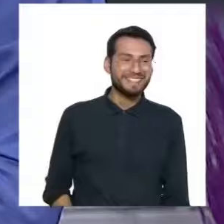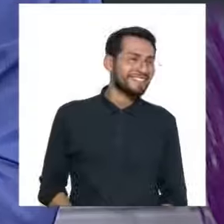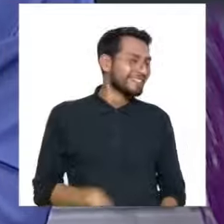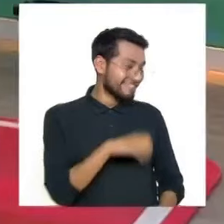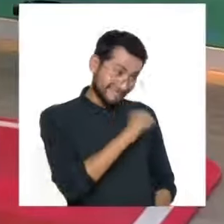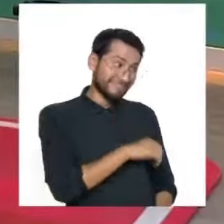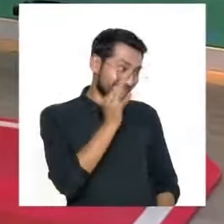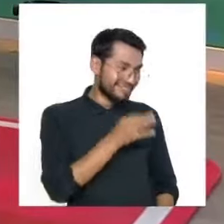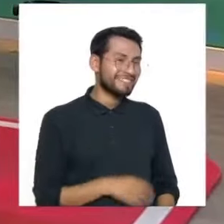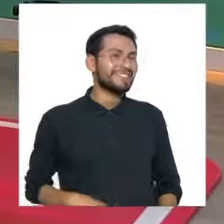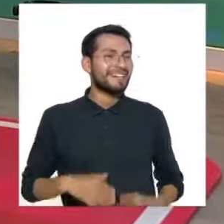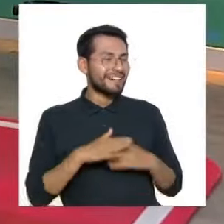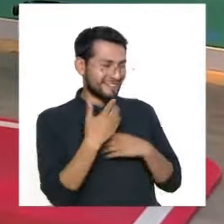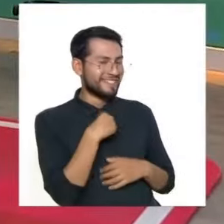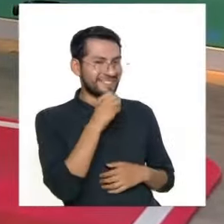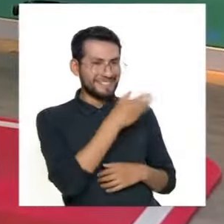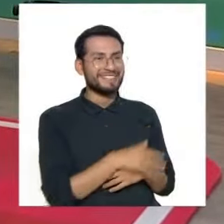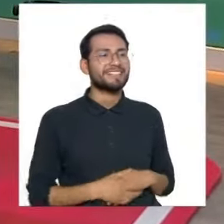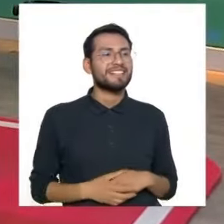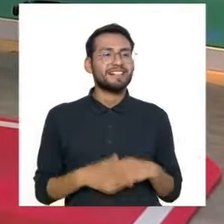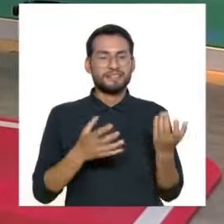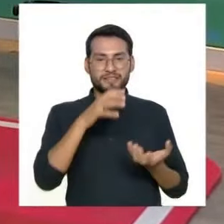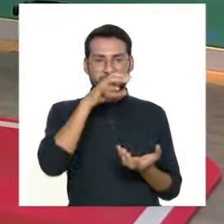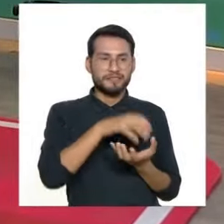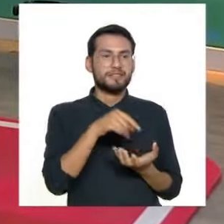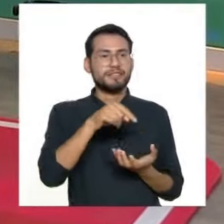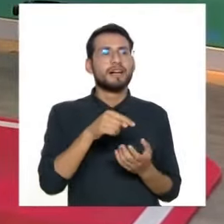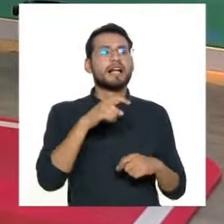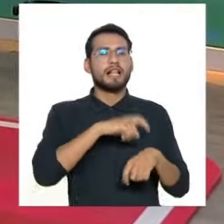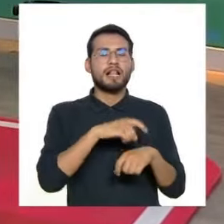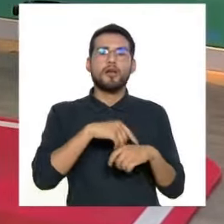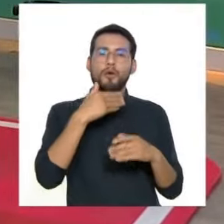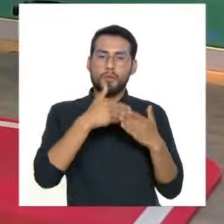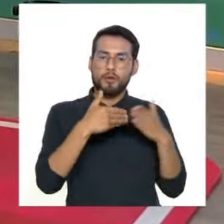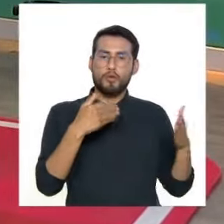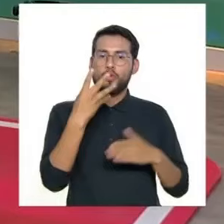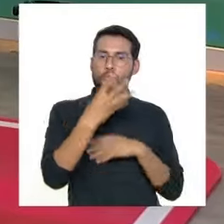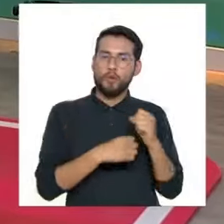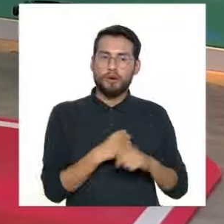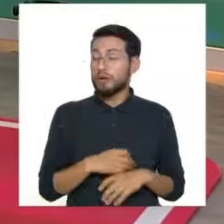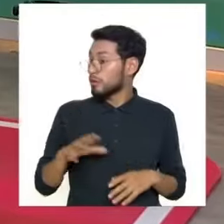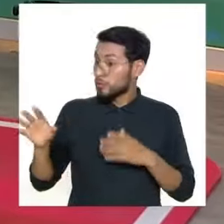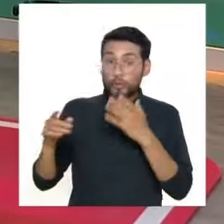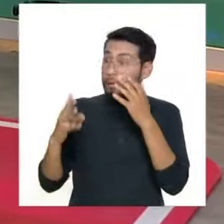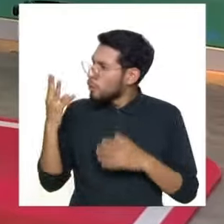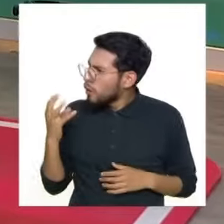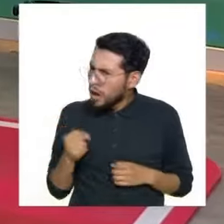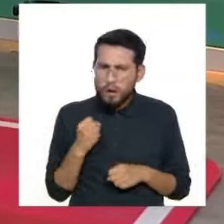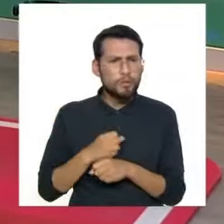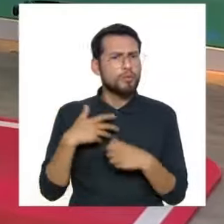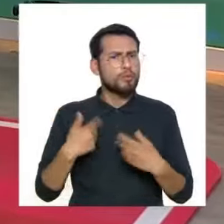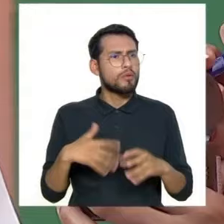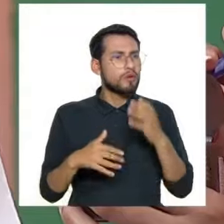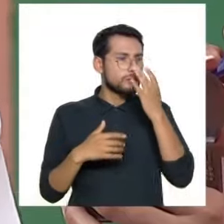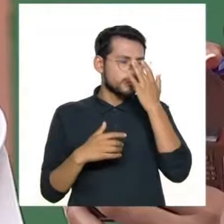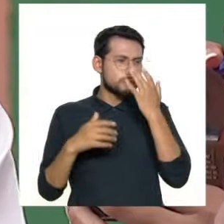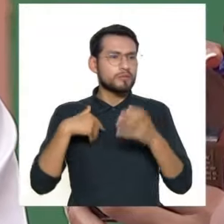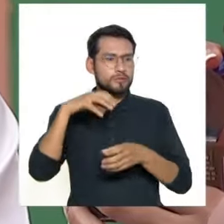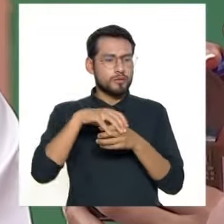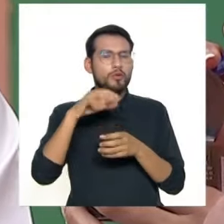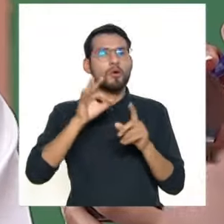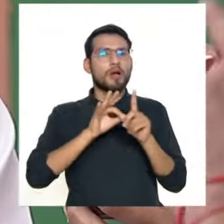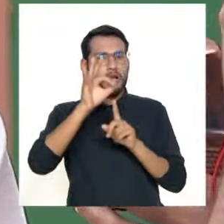y estas condiciones puede estar almacenado y conservado con un tiempo de vida útil de 4 años ahora fíjate en 4 años almacenado en condición